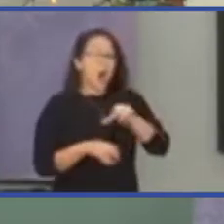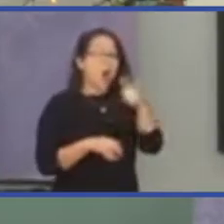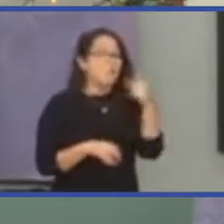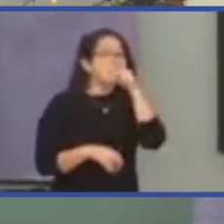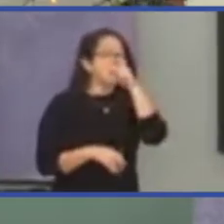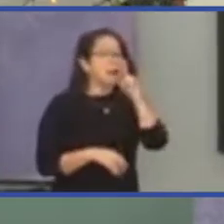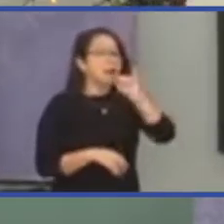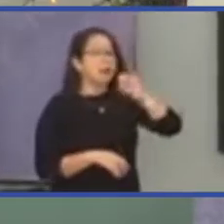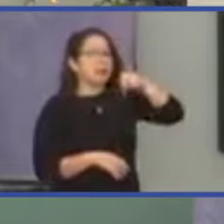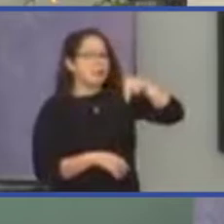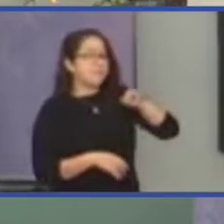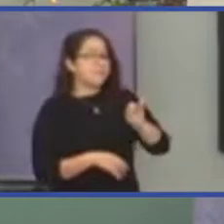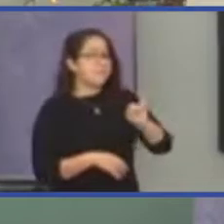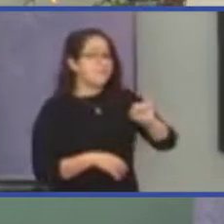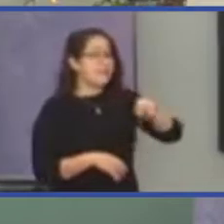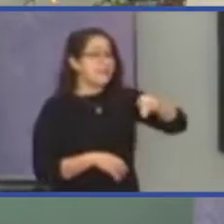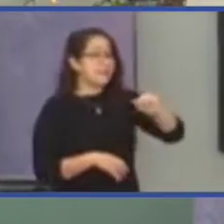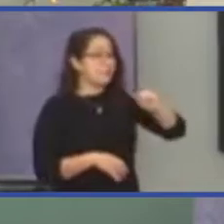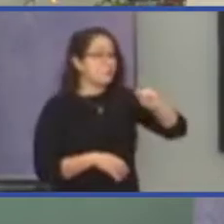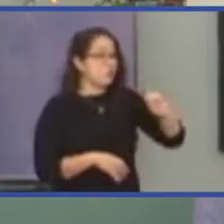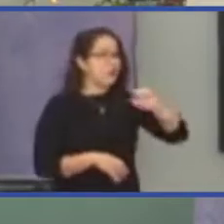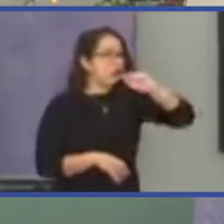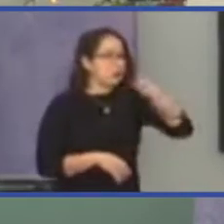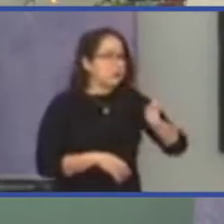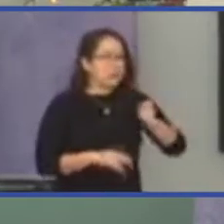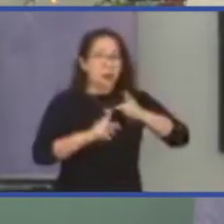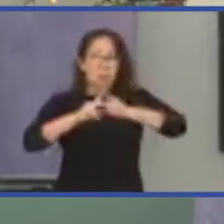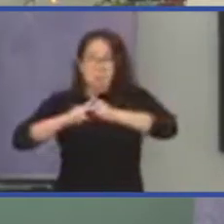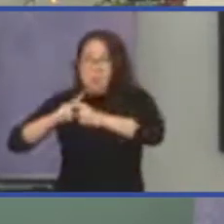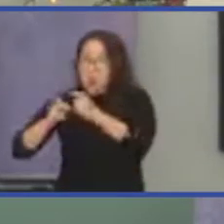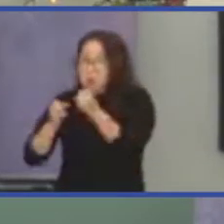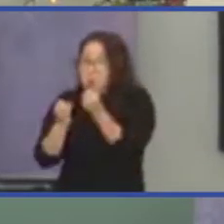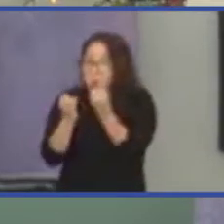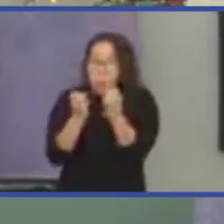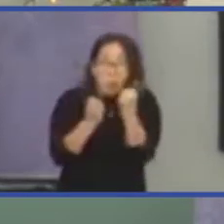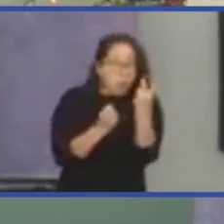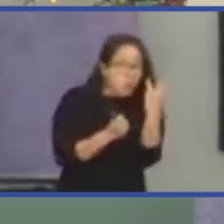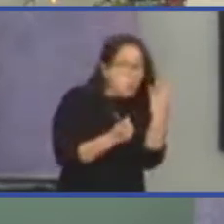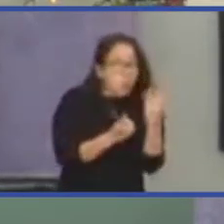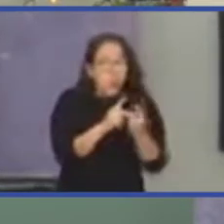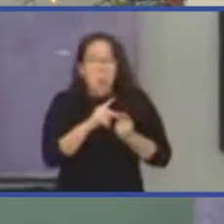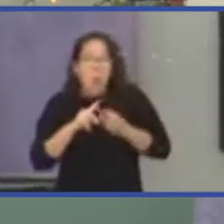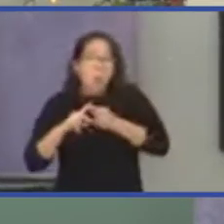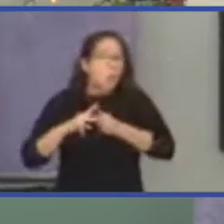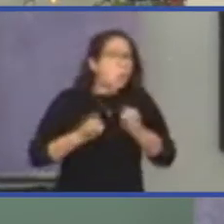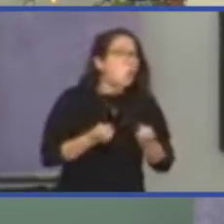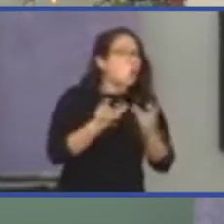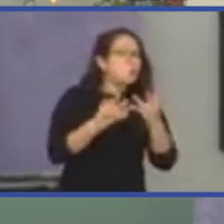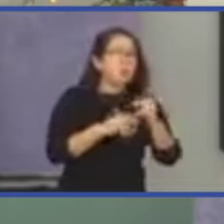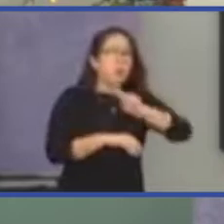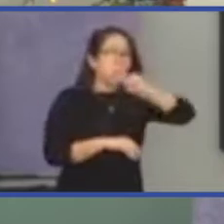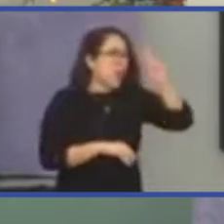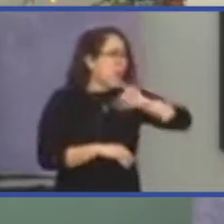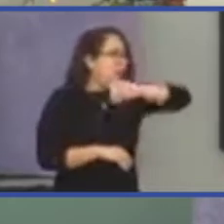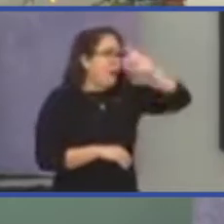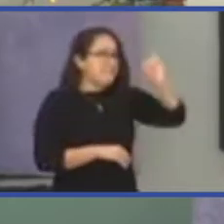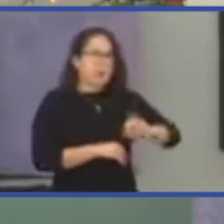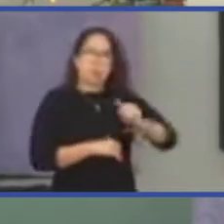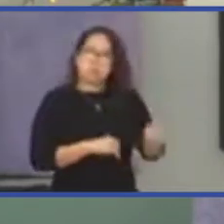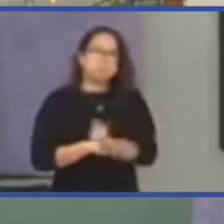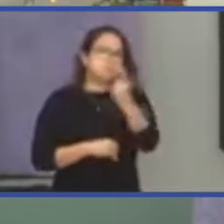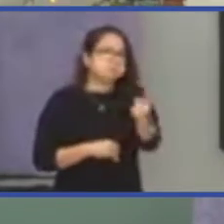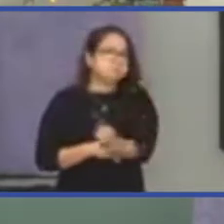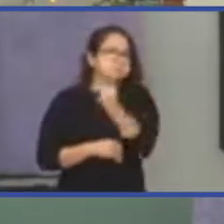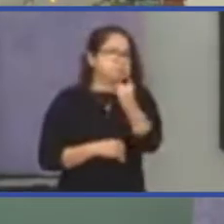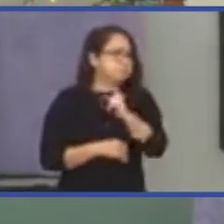no se puede terminar de contar nunca. Aunque viviéramos miles y miles y miles de años, nunca lo